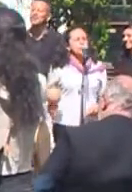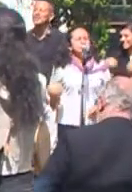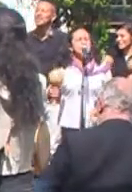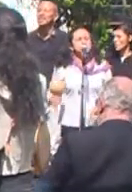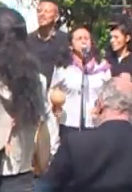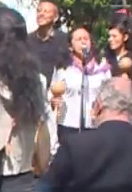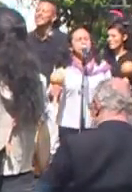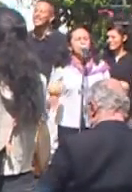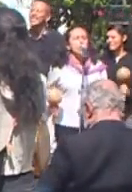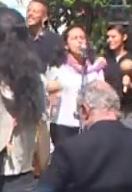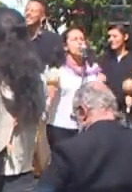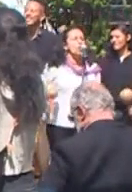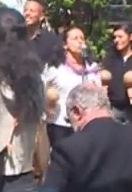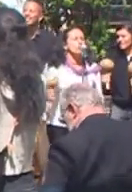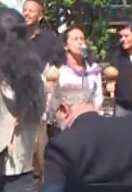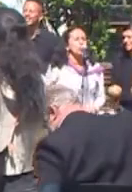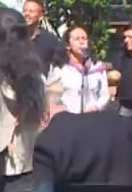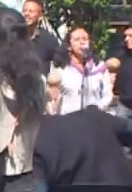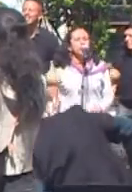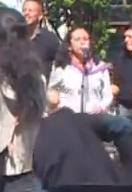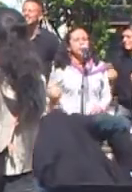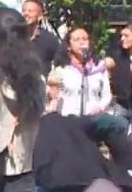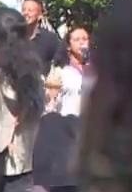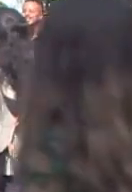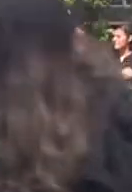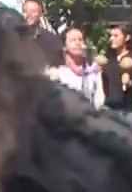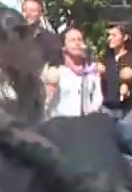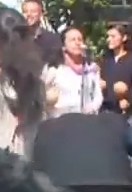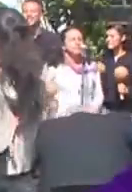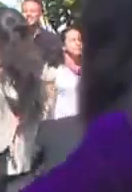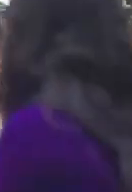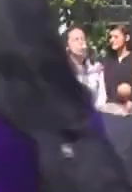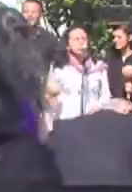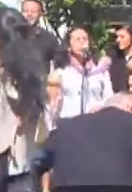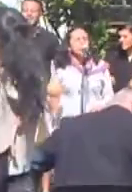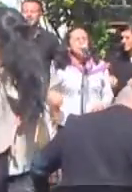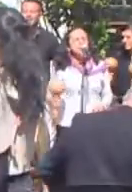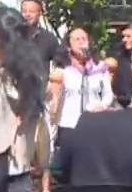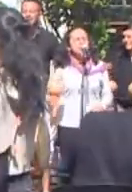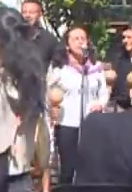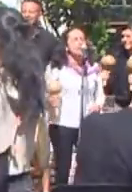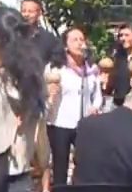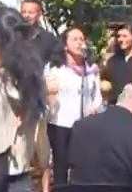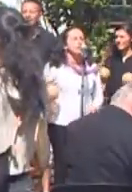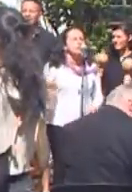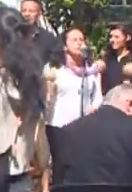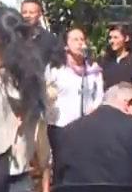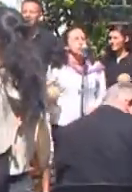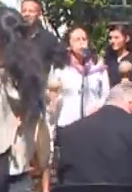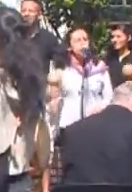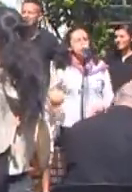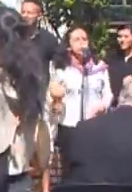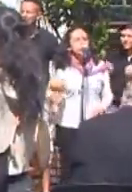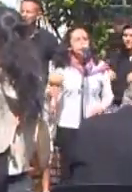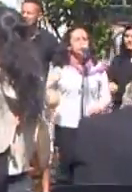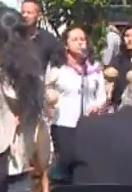Me robaste el sueño cuando me dormí. Se pasó mi amante y yo no lo vi. Este